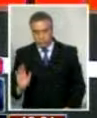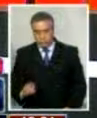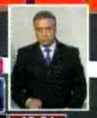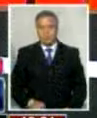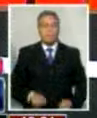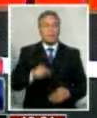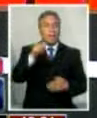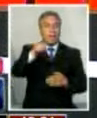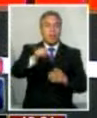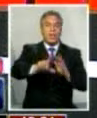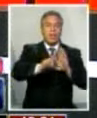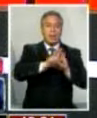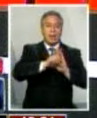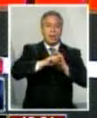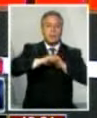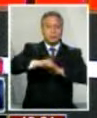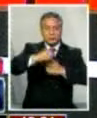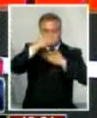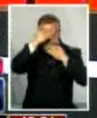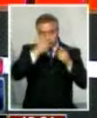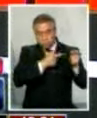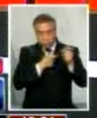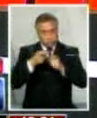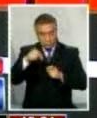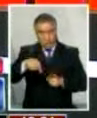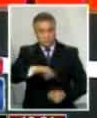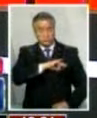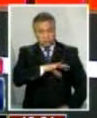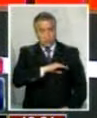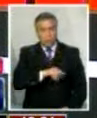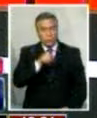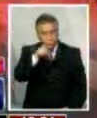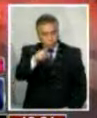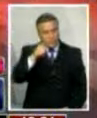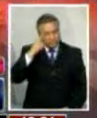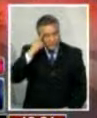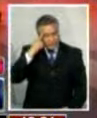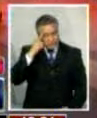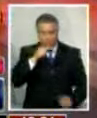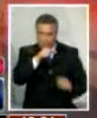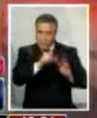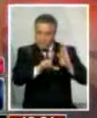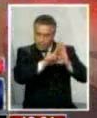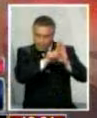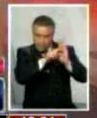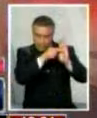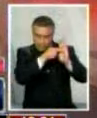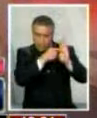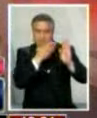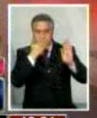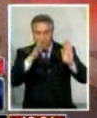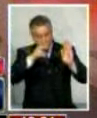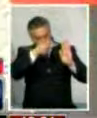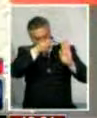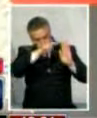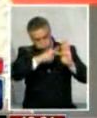en nuestro país? ¿Usted es partidaria de perfeccionarla o de derogarla?